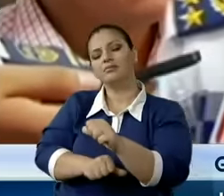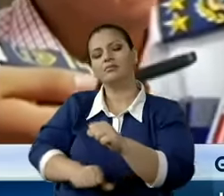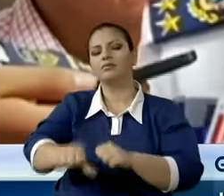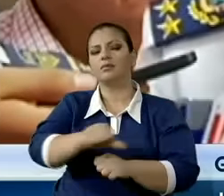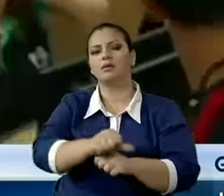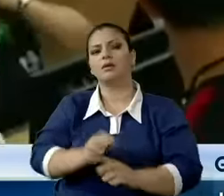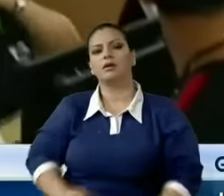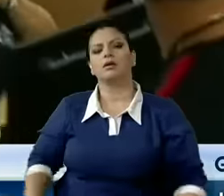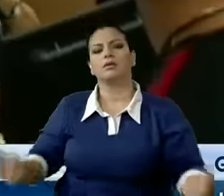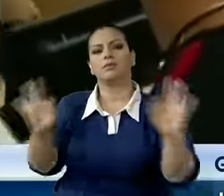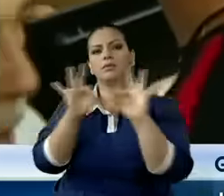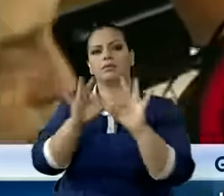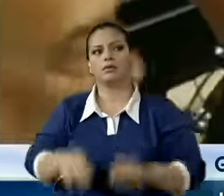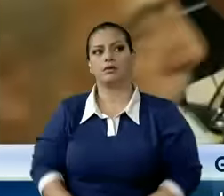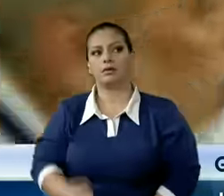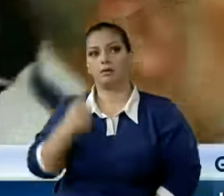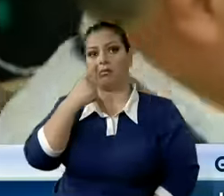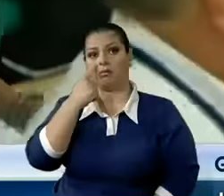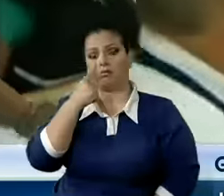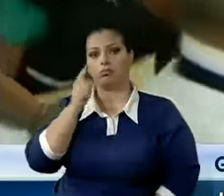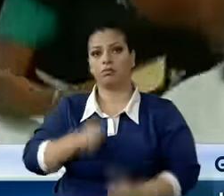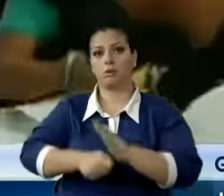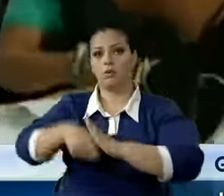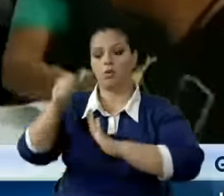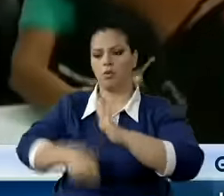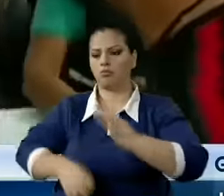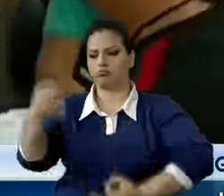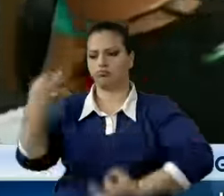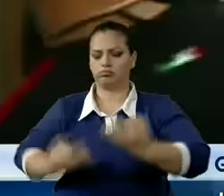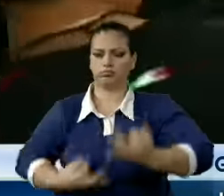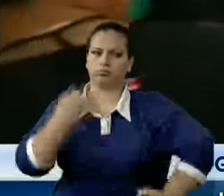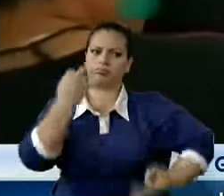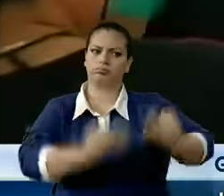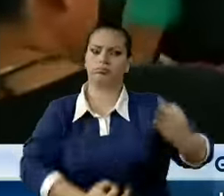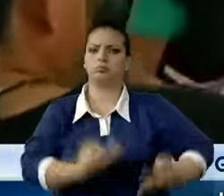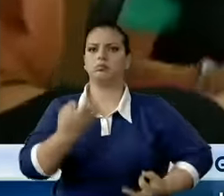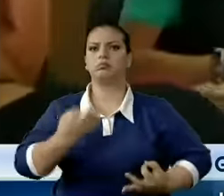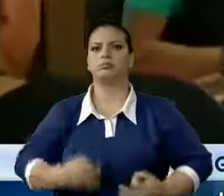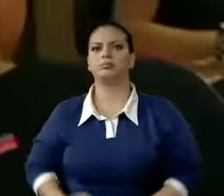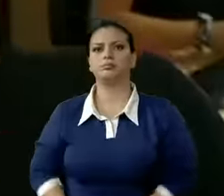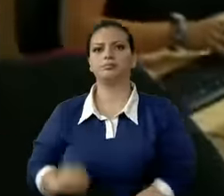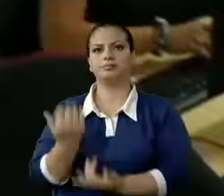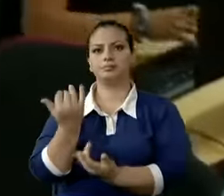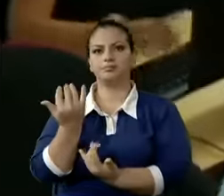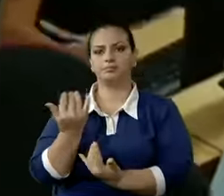termine la audiencia de formulación de cargo y nosotros en ese aspecto tomaremos decisión. Informó Roselena Vascones.